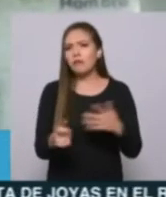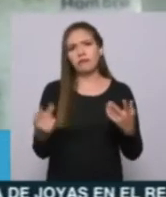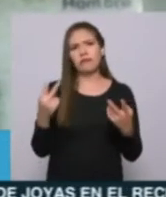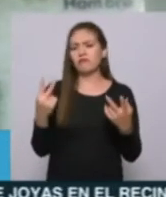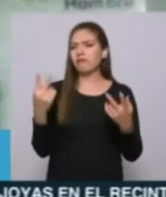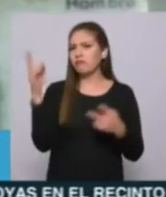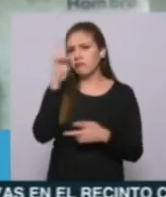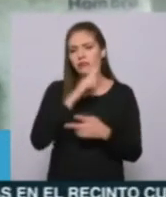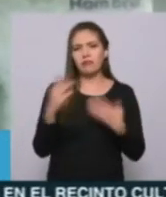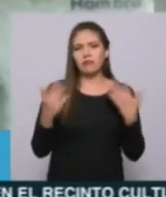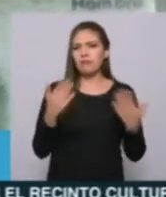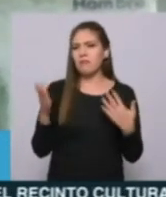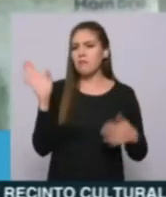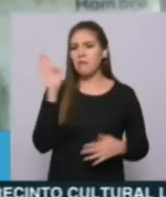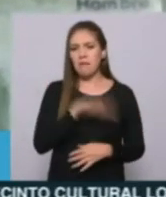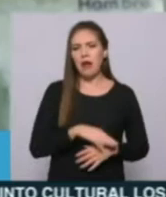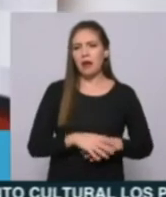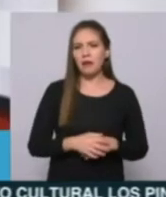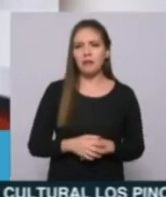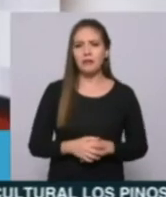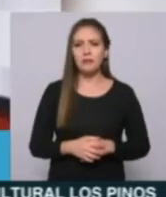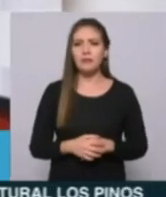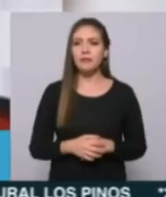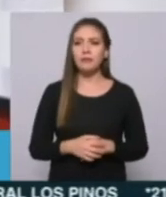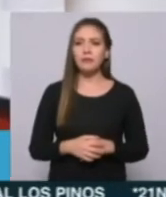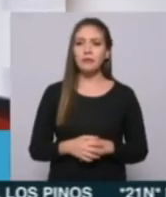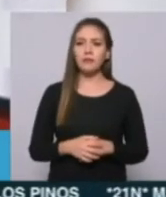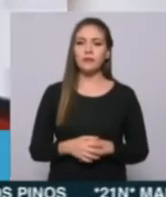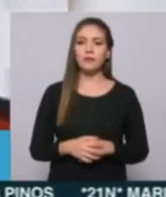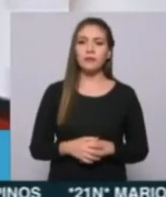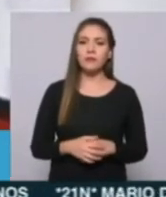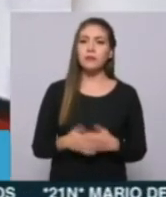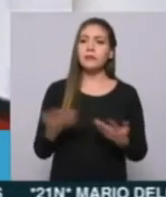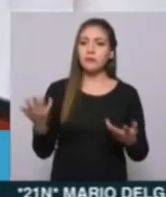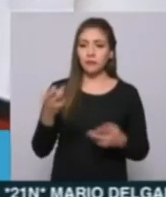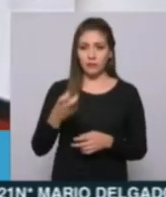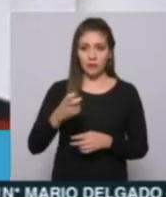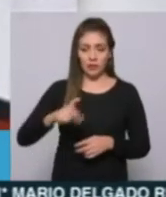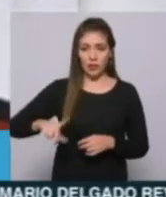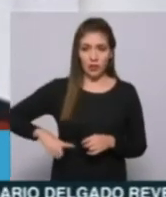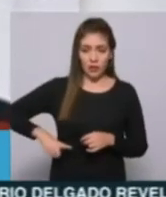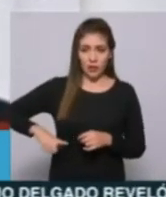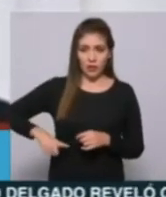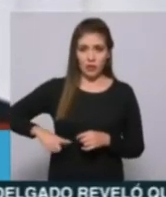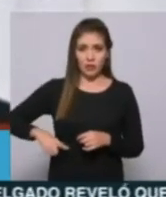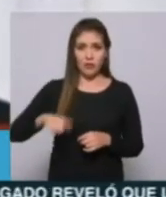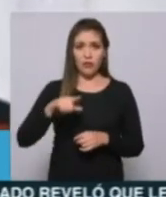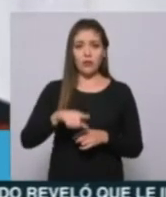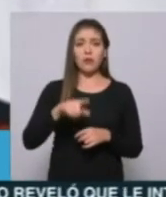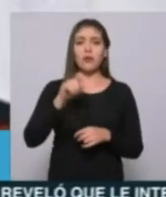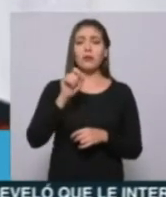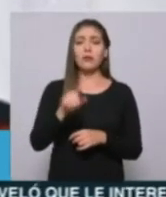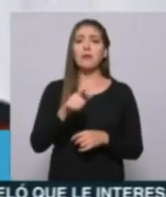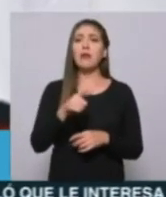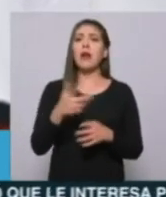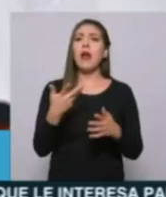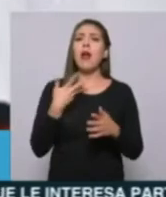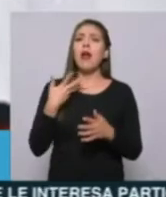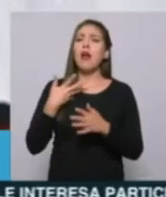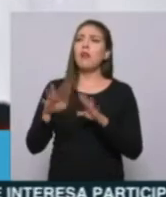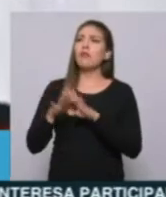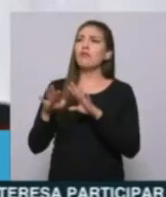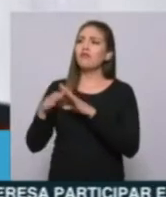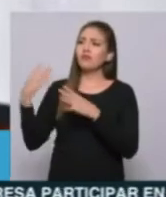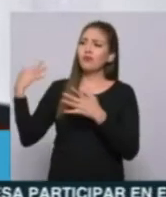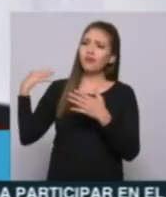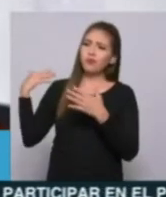es que este gobierno, cuando menos, y yo diría que esta deficiencia se viene arrastrando también